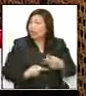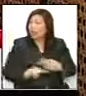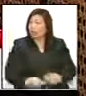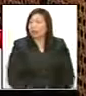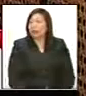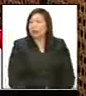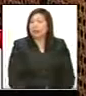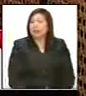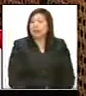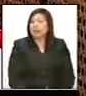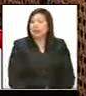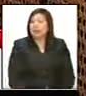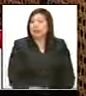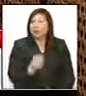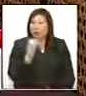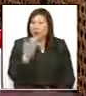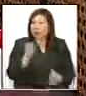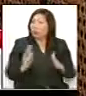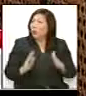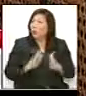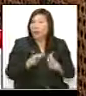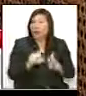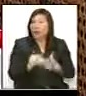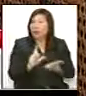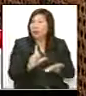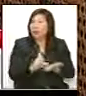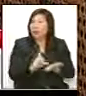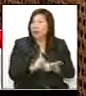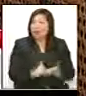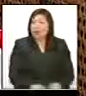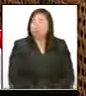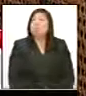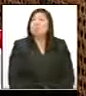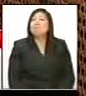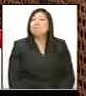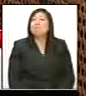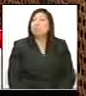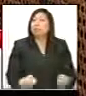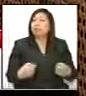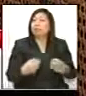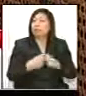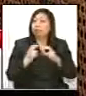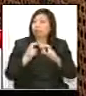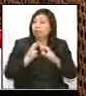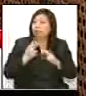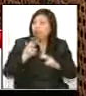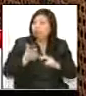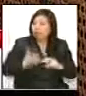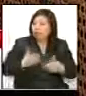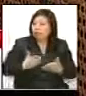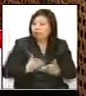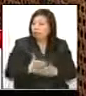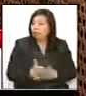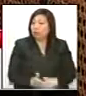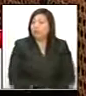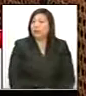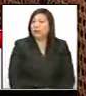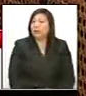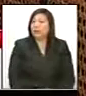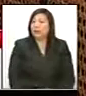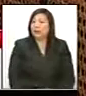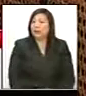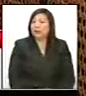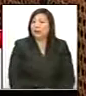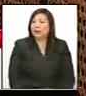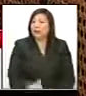el virus, el contagio llega a todo Lima a través del tren eléctrico, el metropolitano que ellos toman. Entonces, realmente,